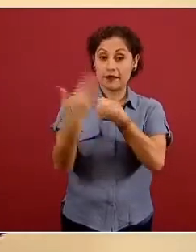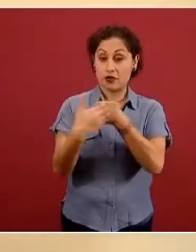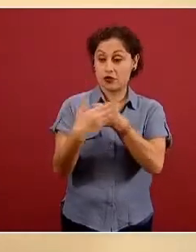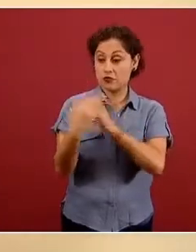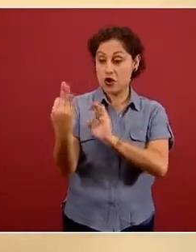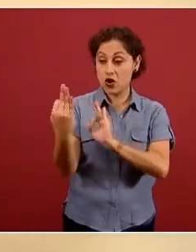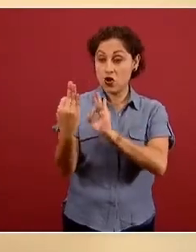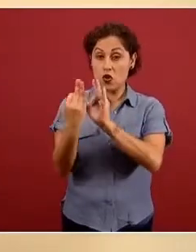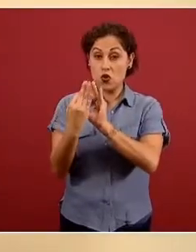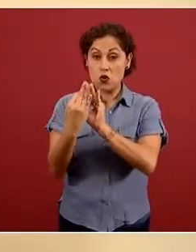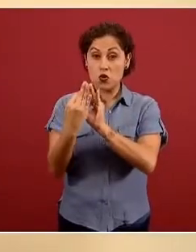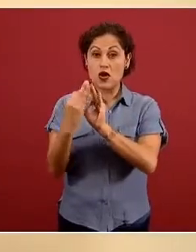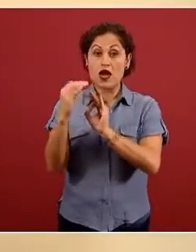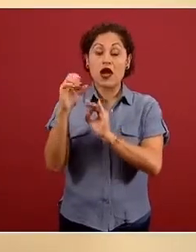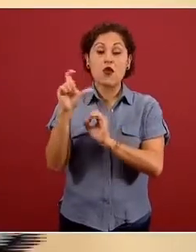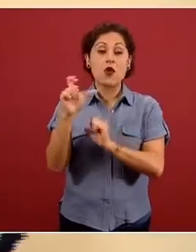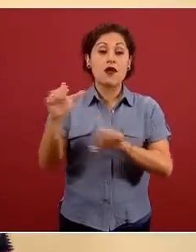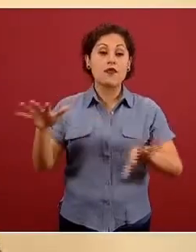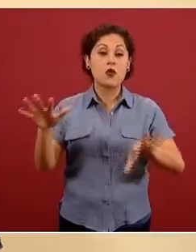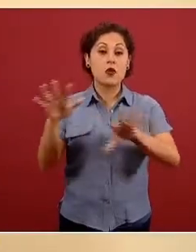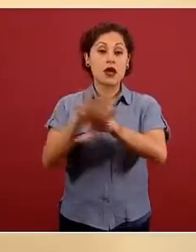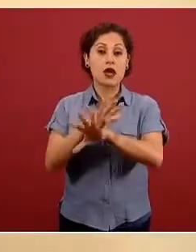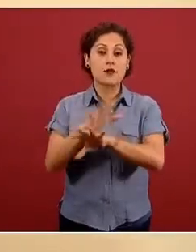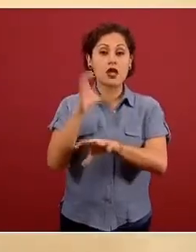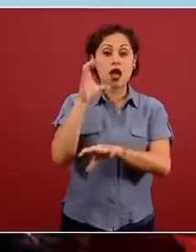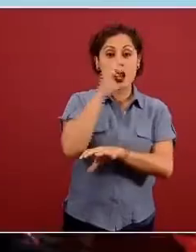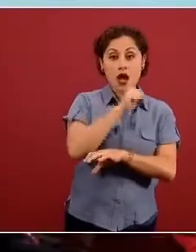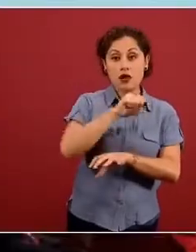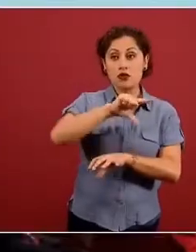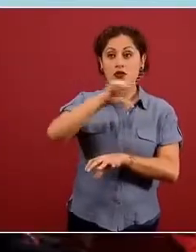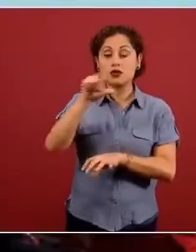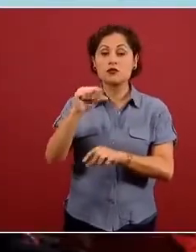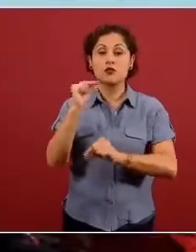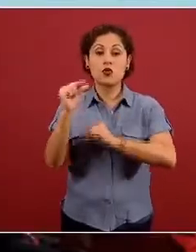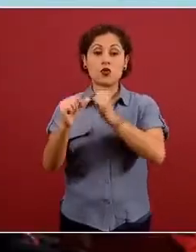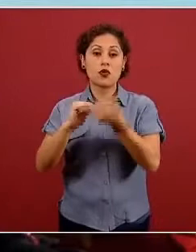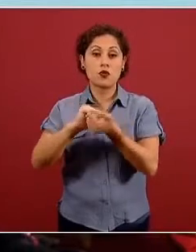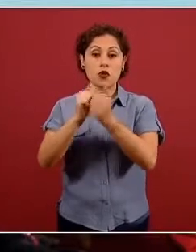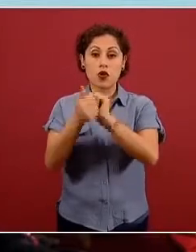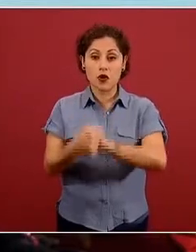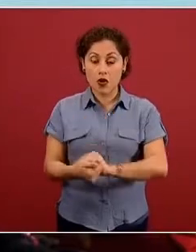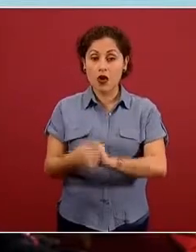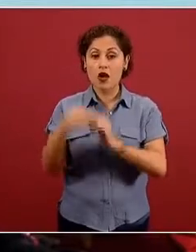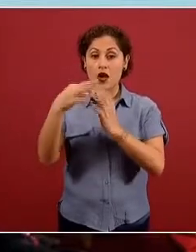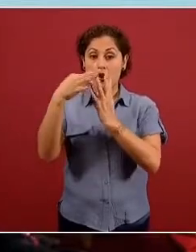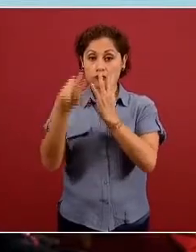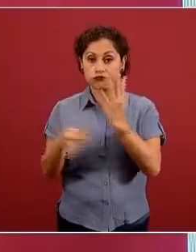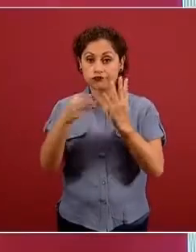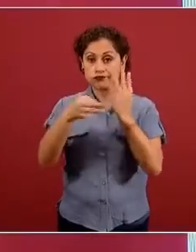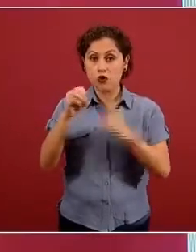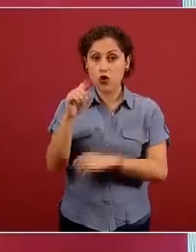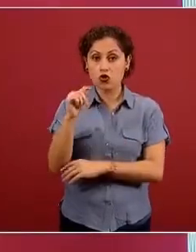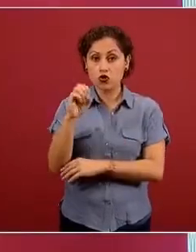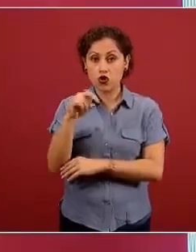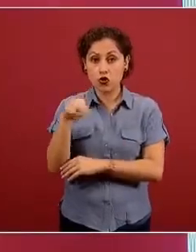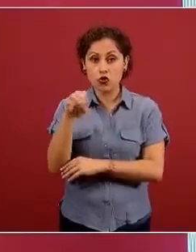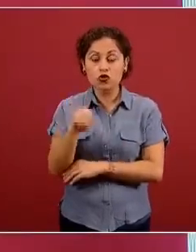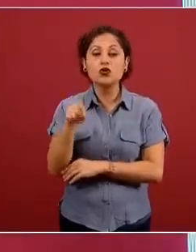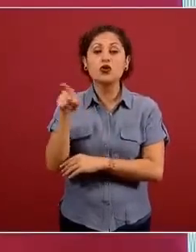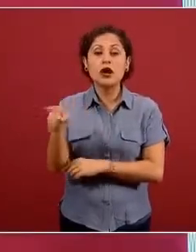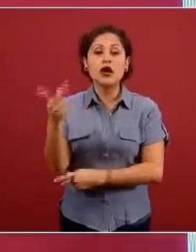y a todo el hemisferio norte como lo hacen todos los años. Entonces tendremos 2 virus predominando entre personas que